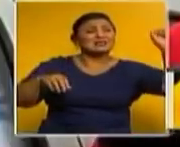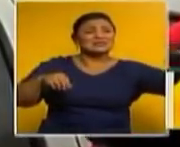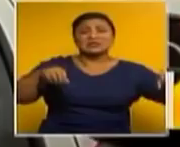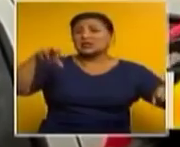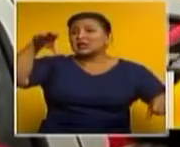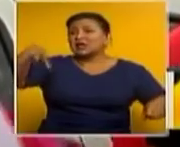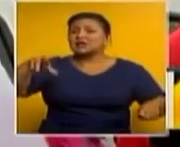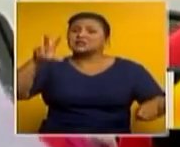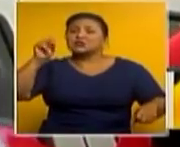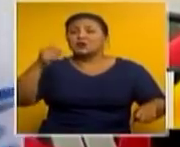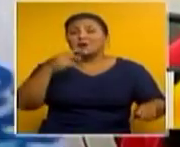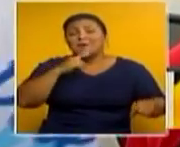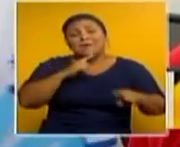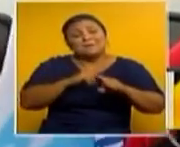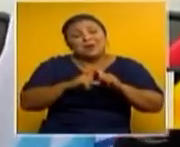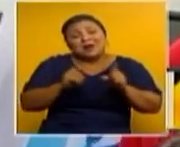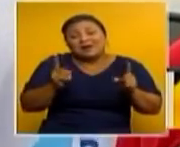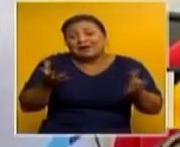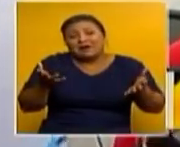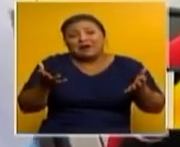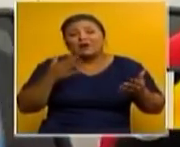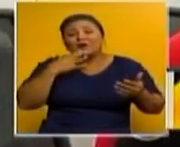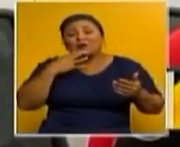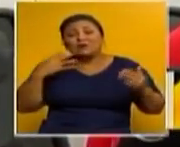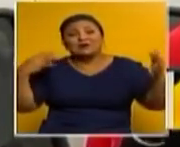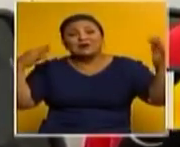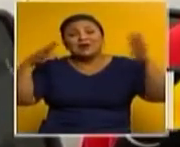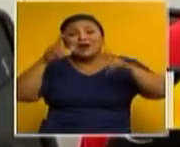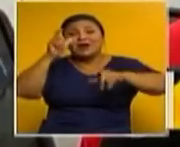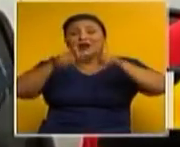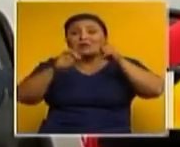del no. Hemos hecho todo lo posible por llegar a la ciudadanía